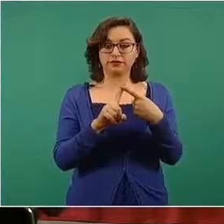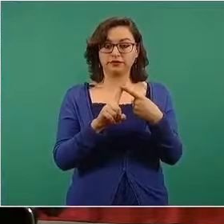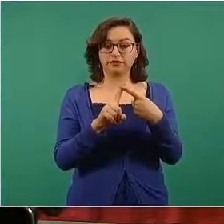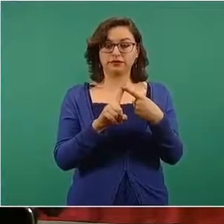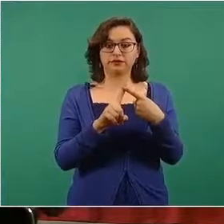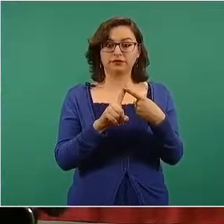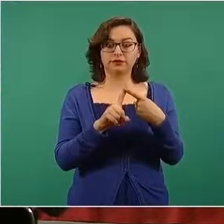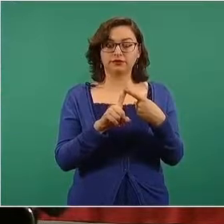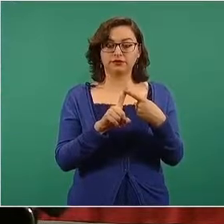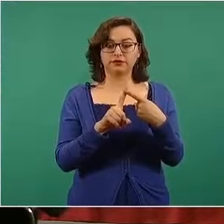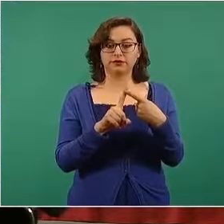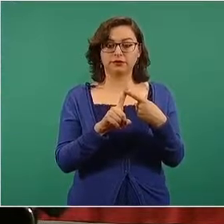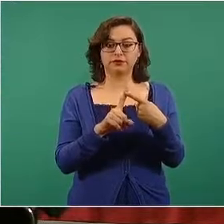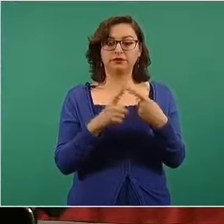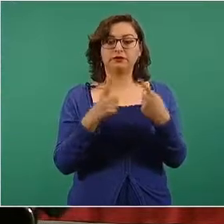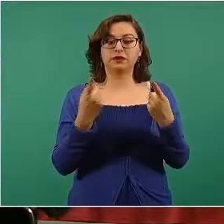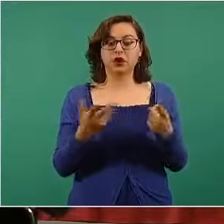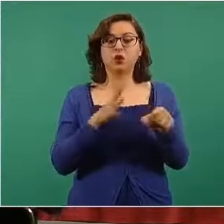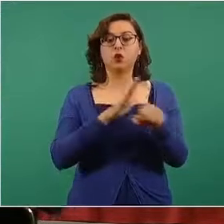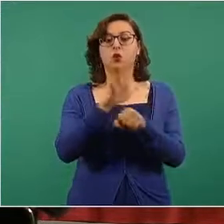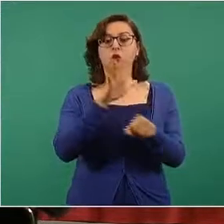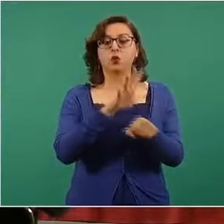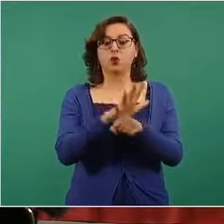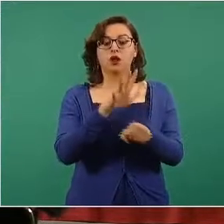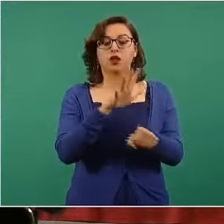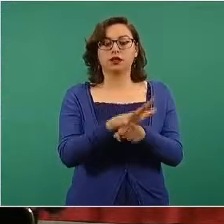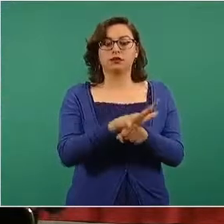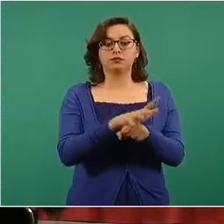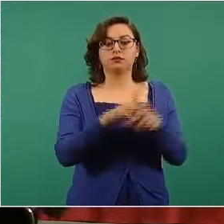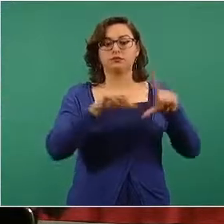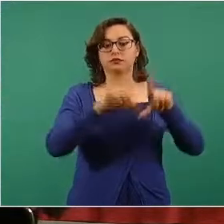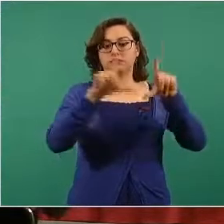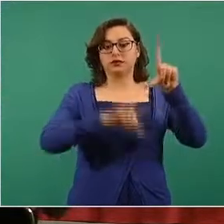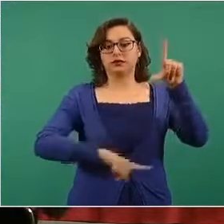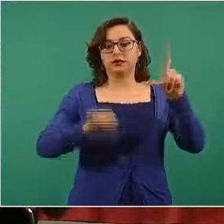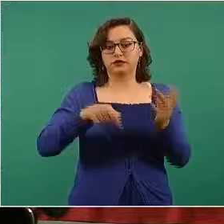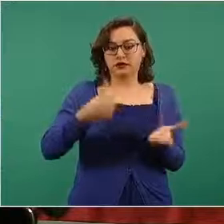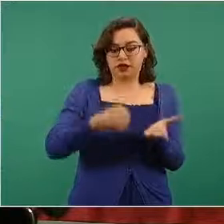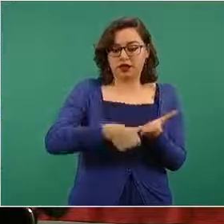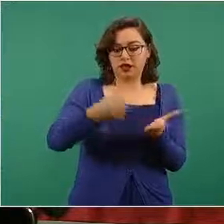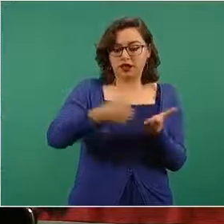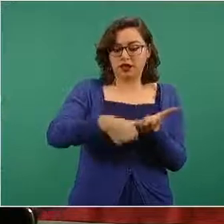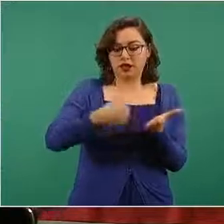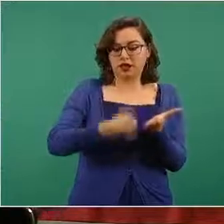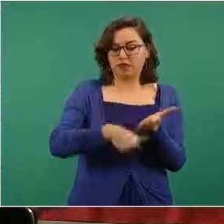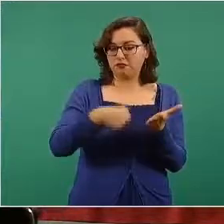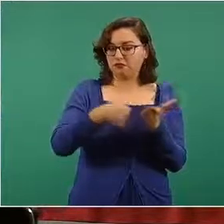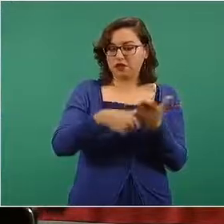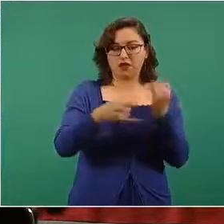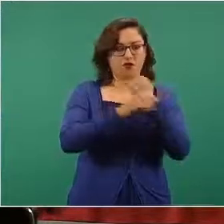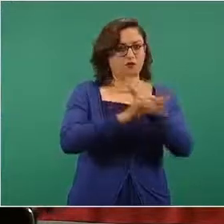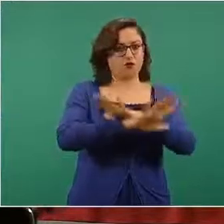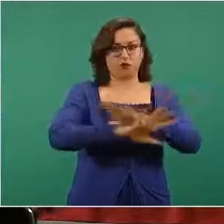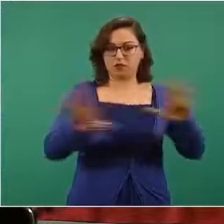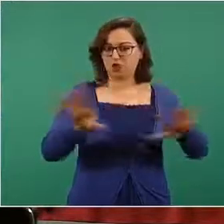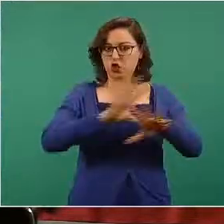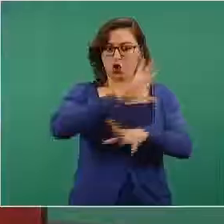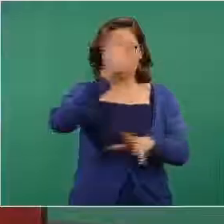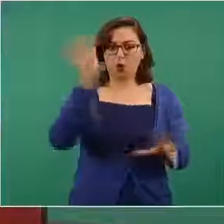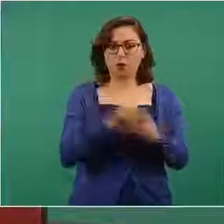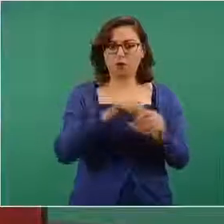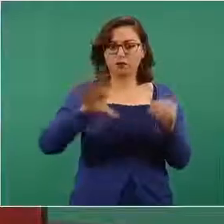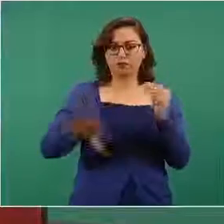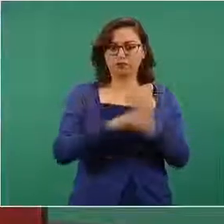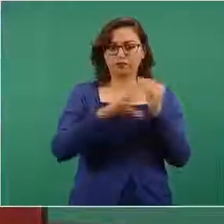este registro civil, o sea, es de la base de datos nacional de los registros civiles. Todos los registros civiles, esto está